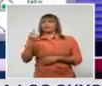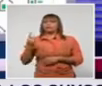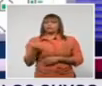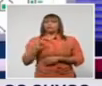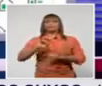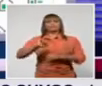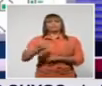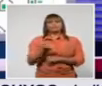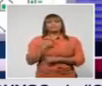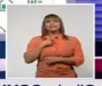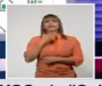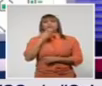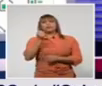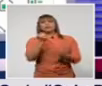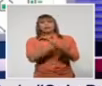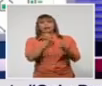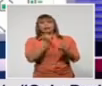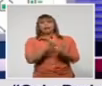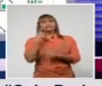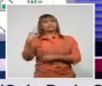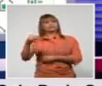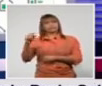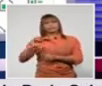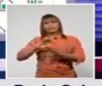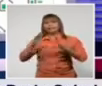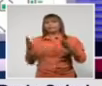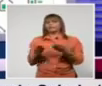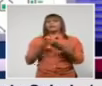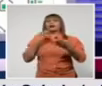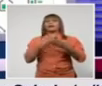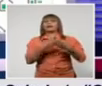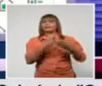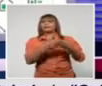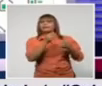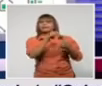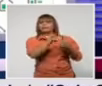trabajo con buenas prácticas que se debe tener en las instituciones sanitarias y